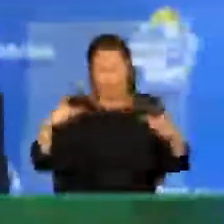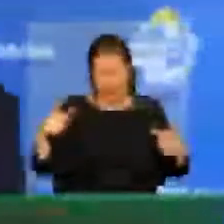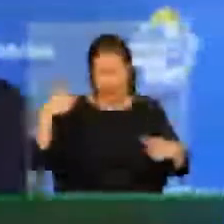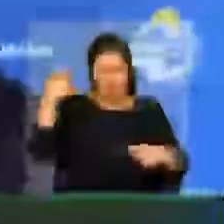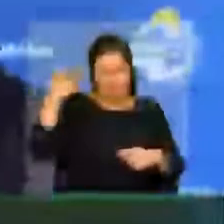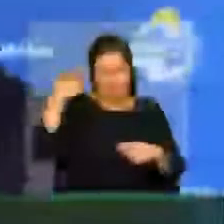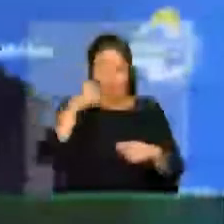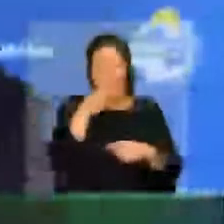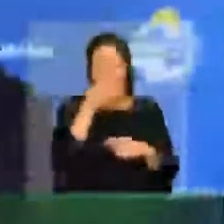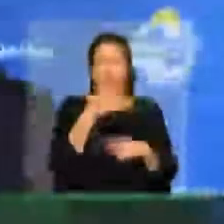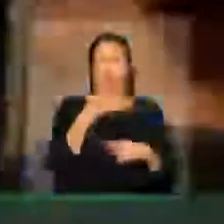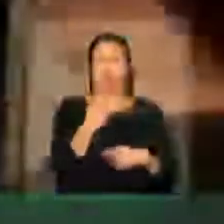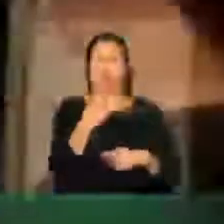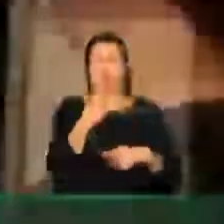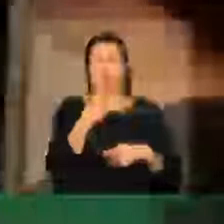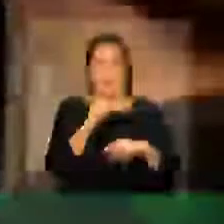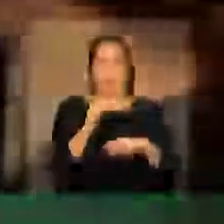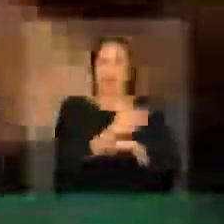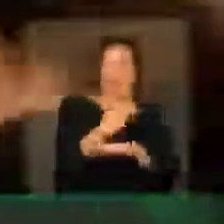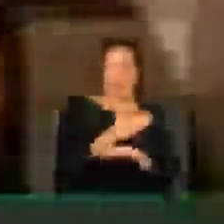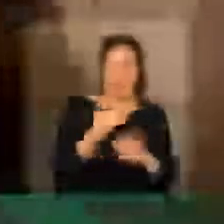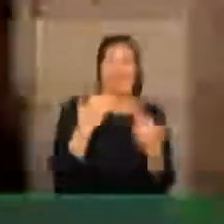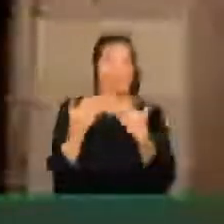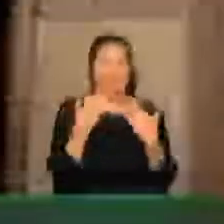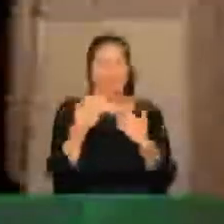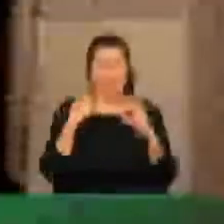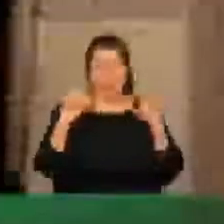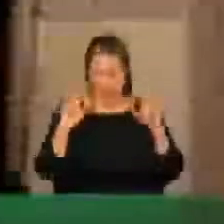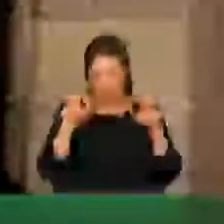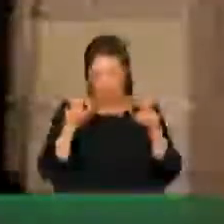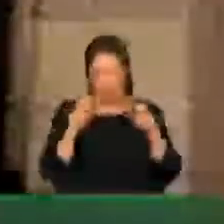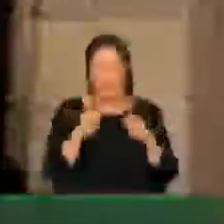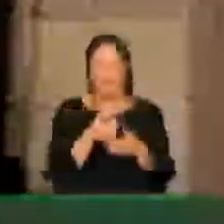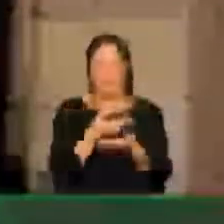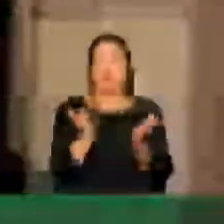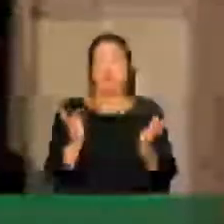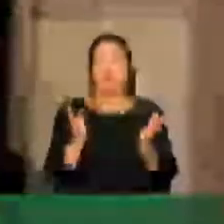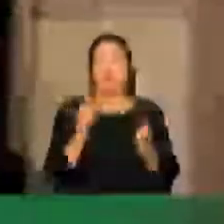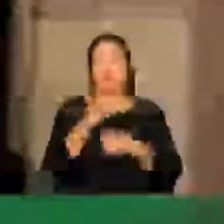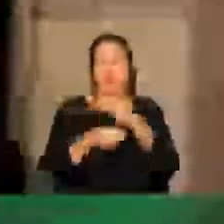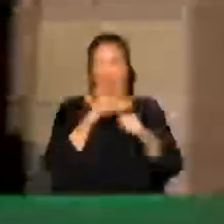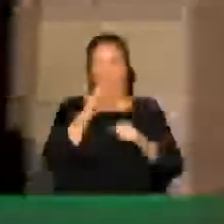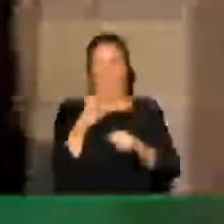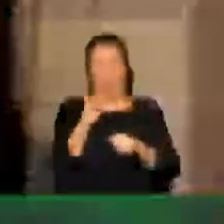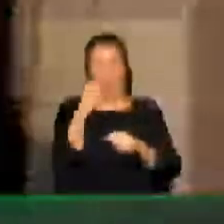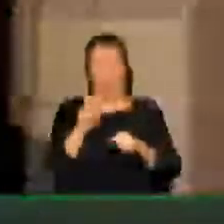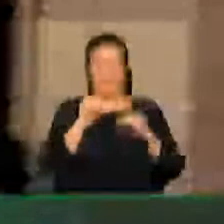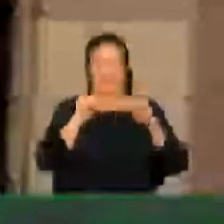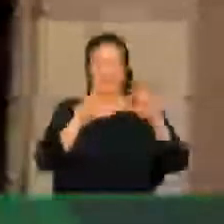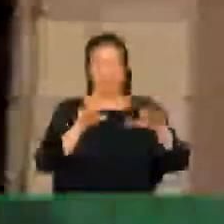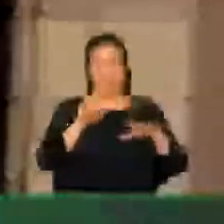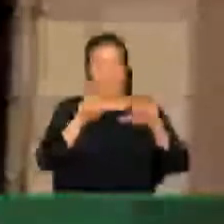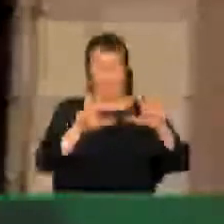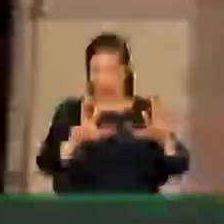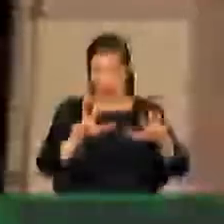de prevención es hablar del suicidio. Estamos dando a conocer que en el 2020 sucedieron 718 episodios de suicidio